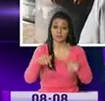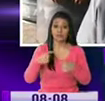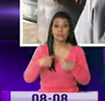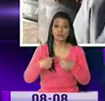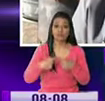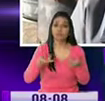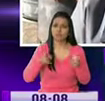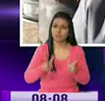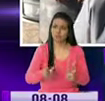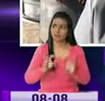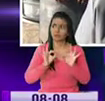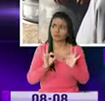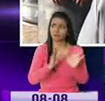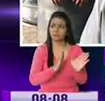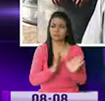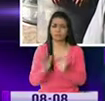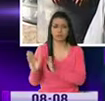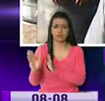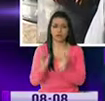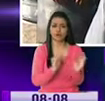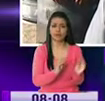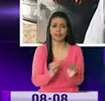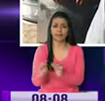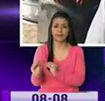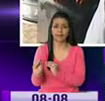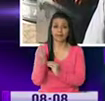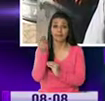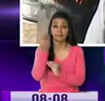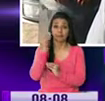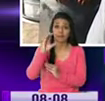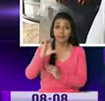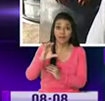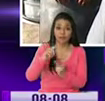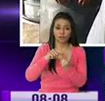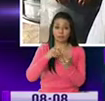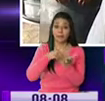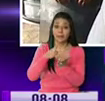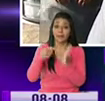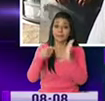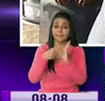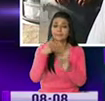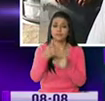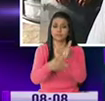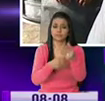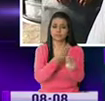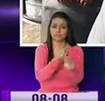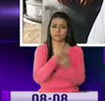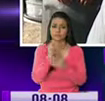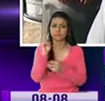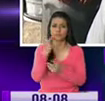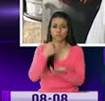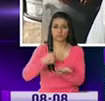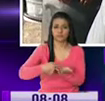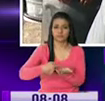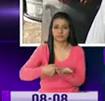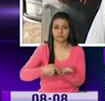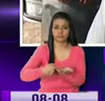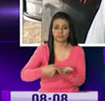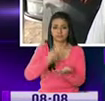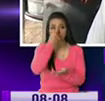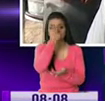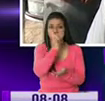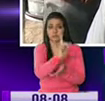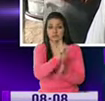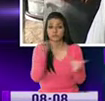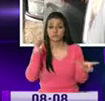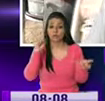ese aspecto esté ordenado. El tema del dinero o el tema de los tributos ya lo sabremos en el segundo debate y veremos cómo se ponen de